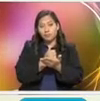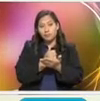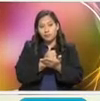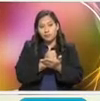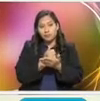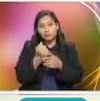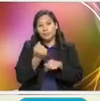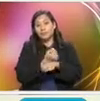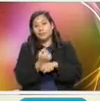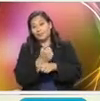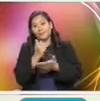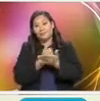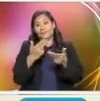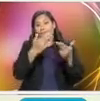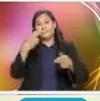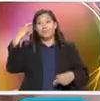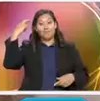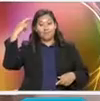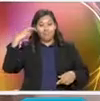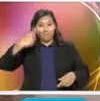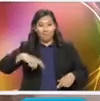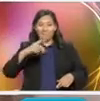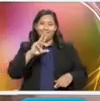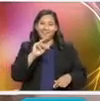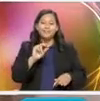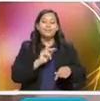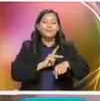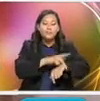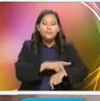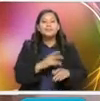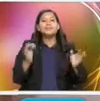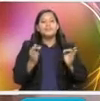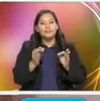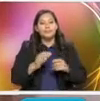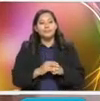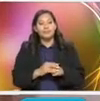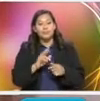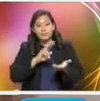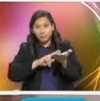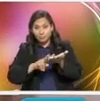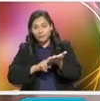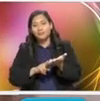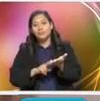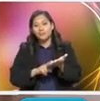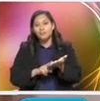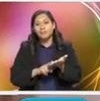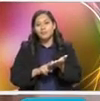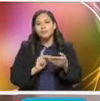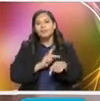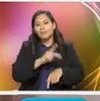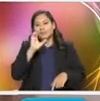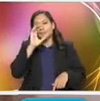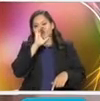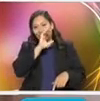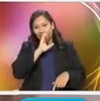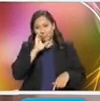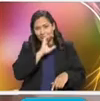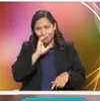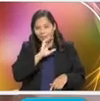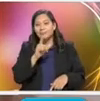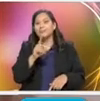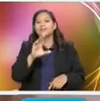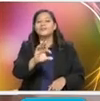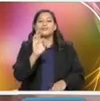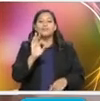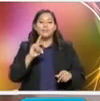seamos de sangre azul ni nada. No. Es que somos de piel fría. Si las tenemos verdes, somos de piel cálida y vamos a tener que elegir